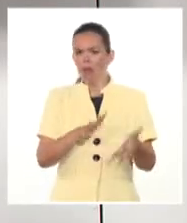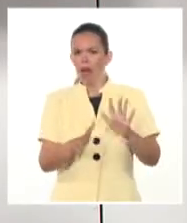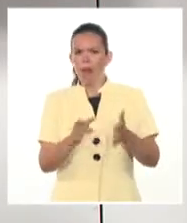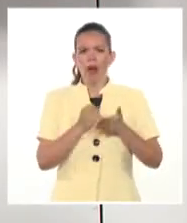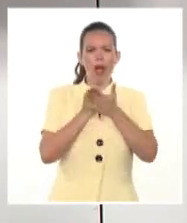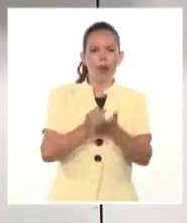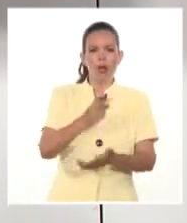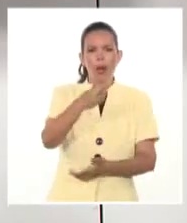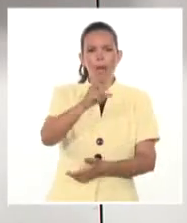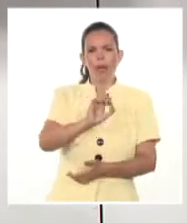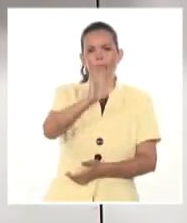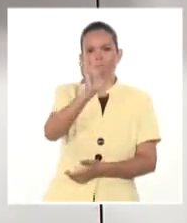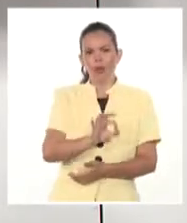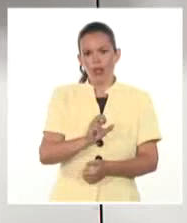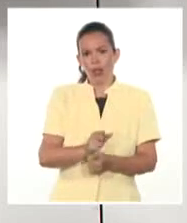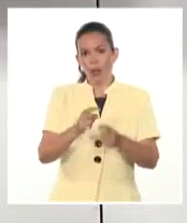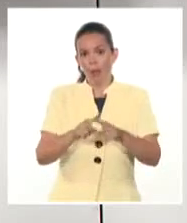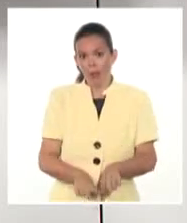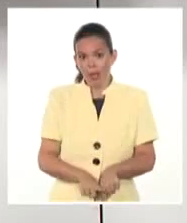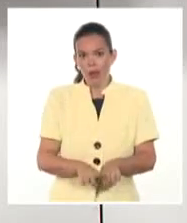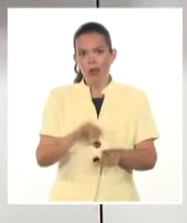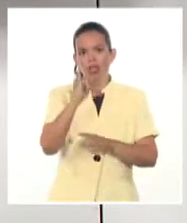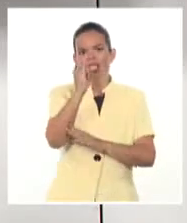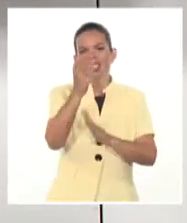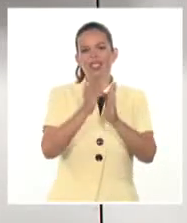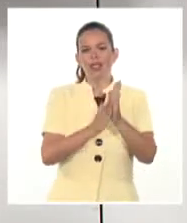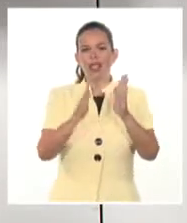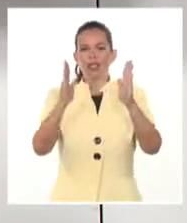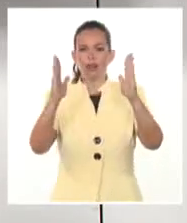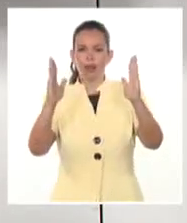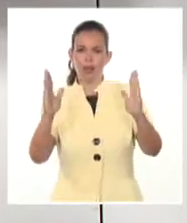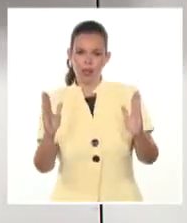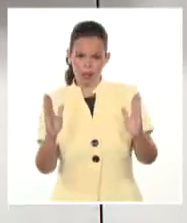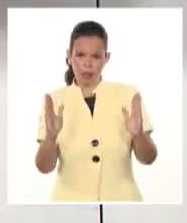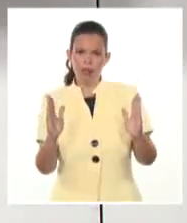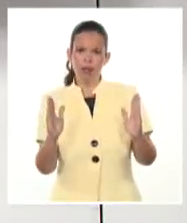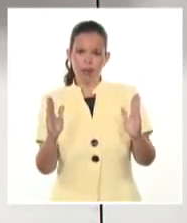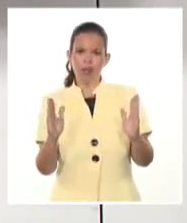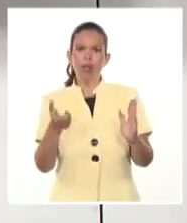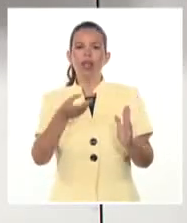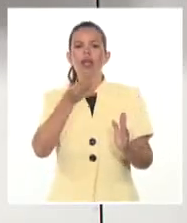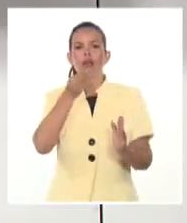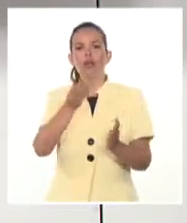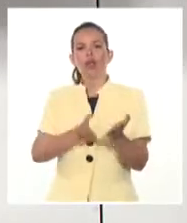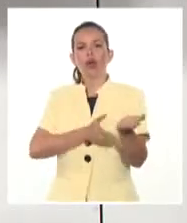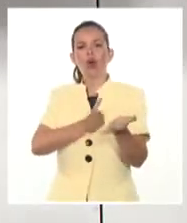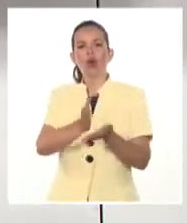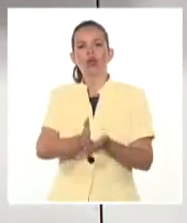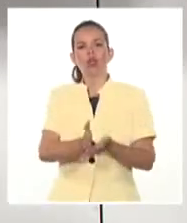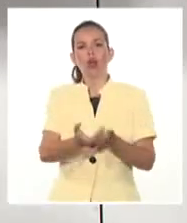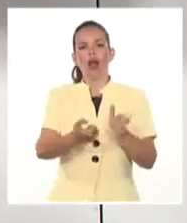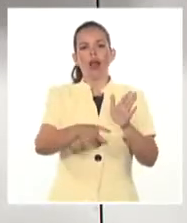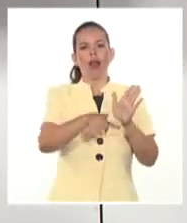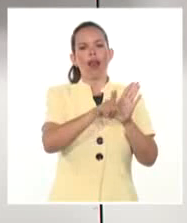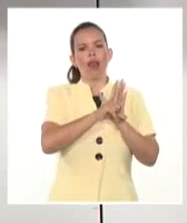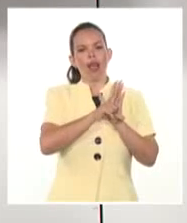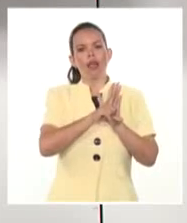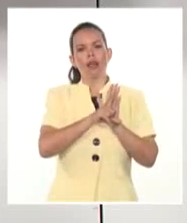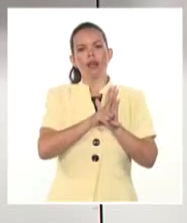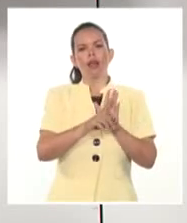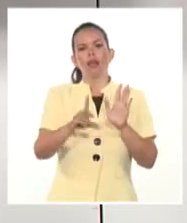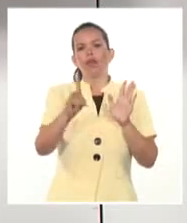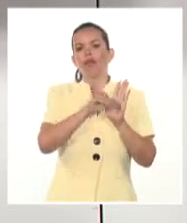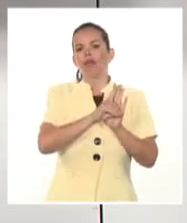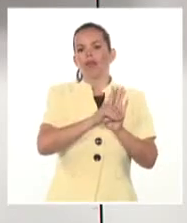tiene ahora 6 meses para gobernar a golpe de decretos. Esto quiere decir que todas las iniciativas que se le antojen y que antes no había